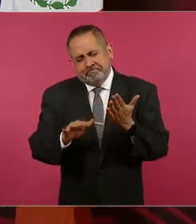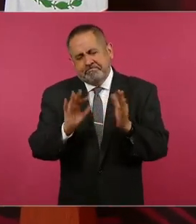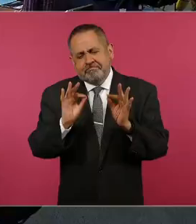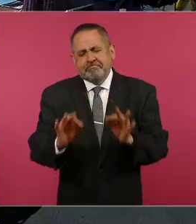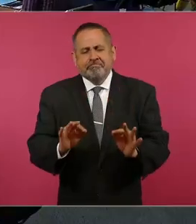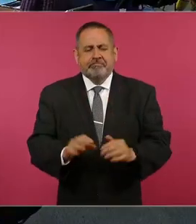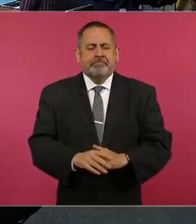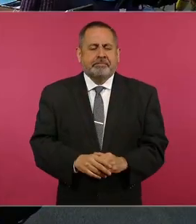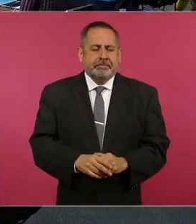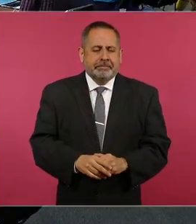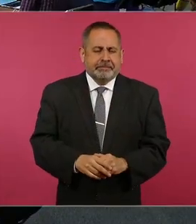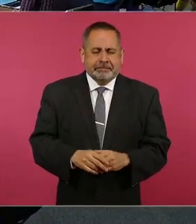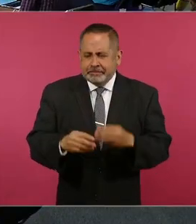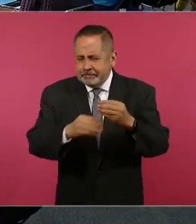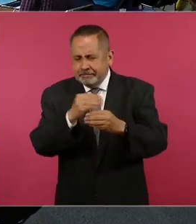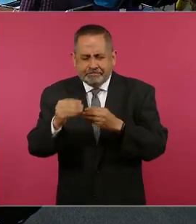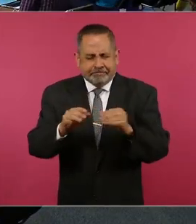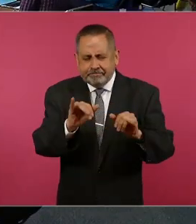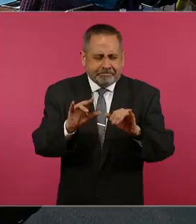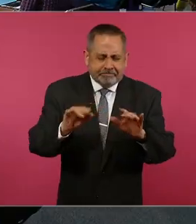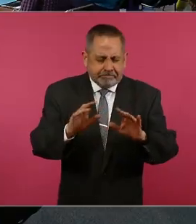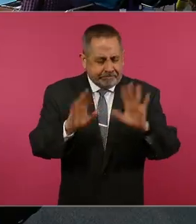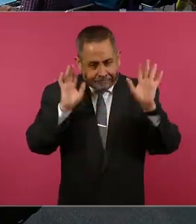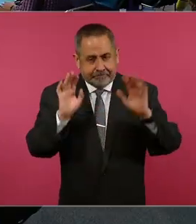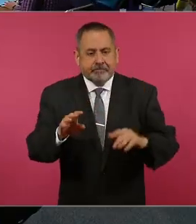polémica pero